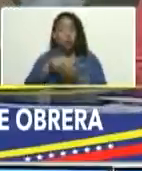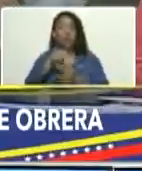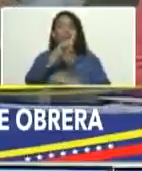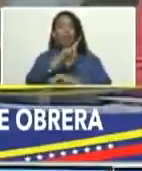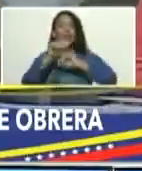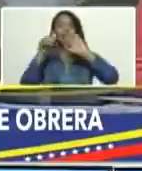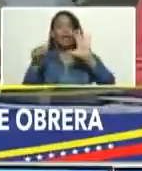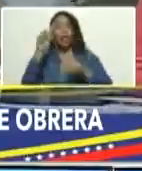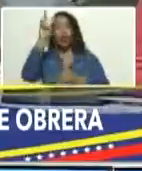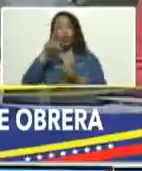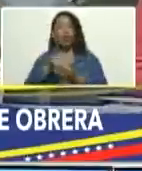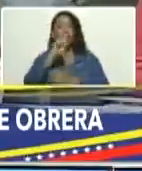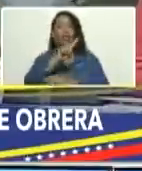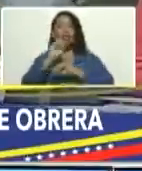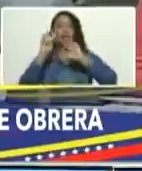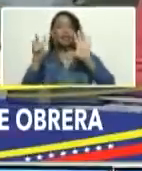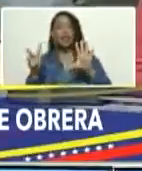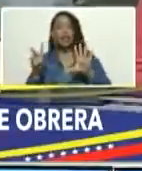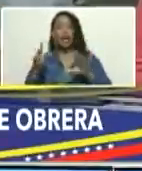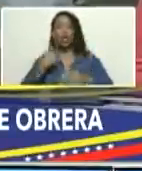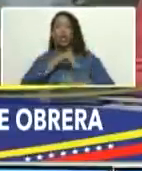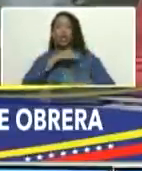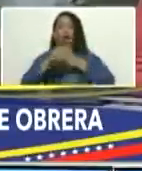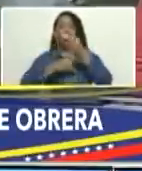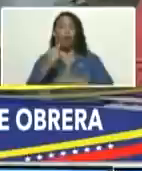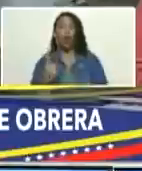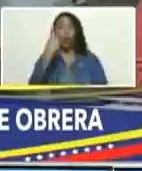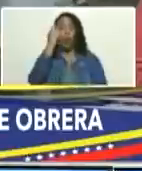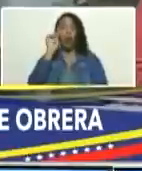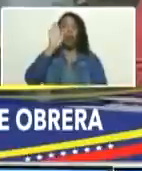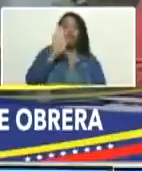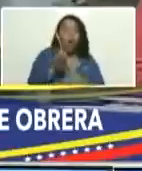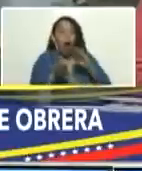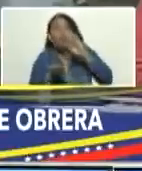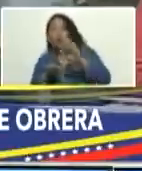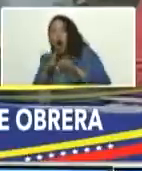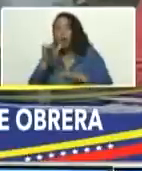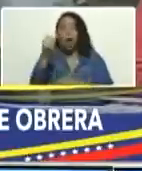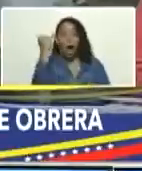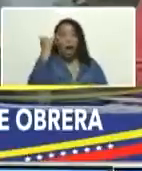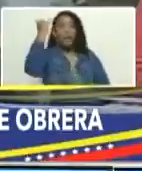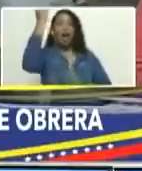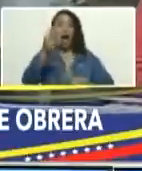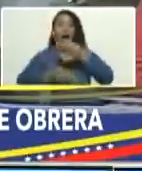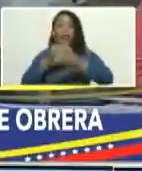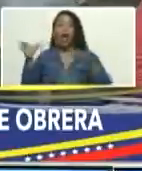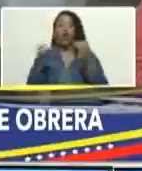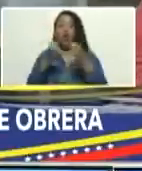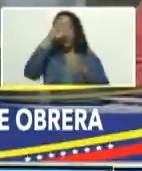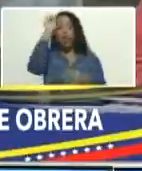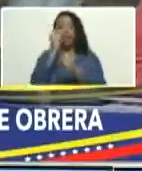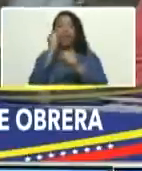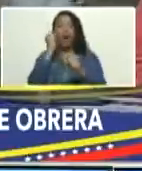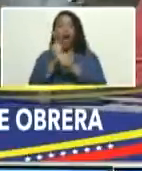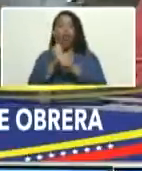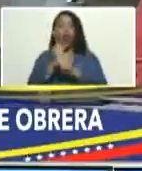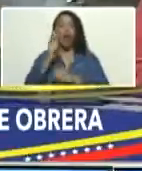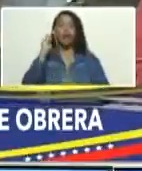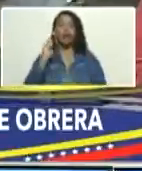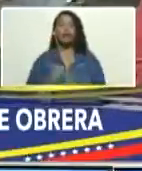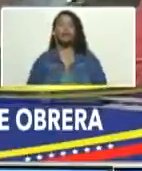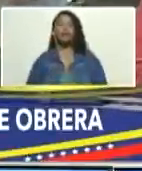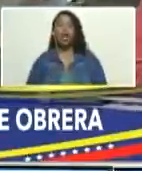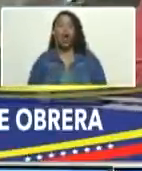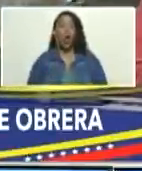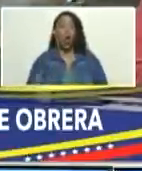2016-2017, en que dimos los primeros pasos para crear los CPT. Los primeros pasos para crear